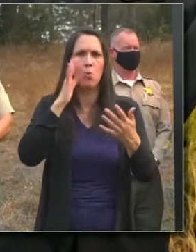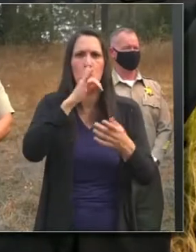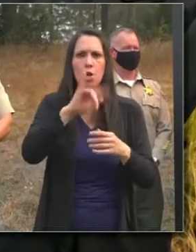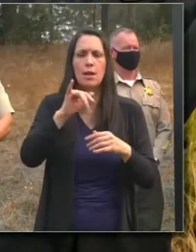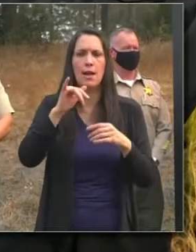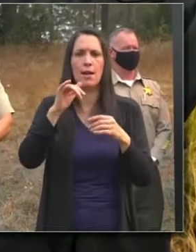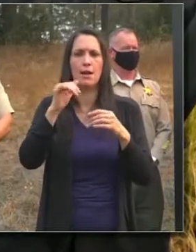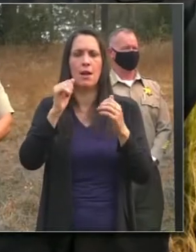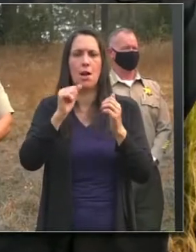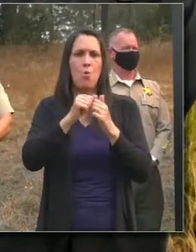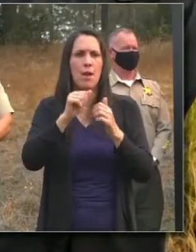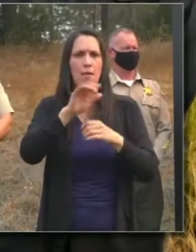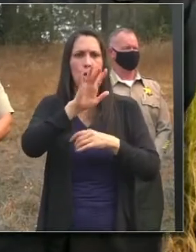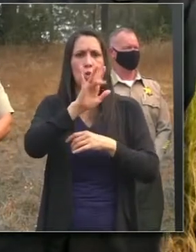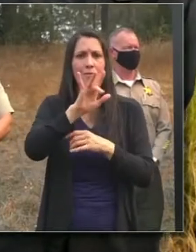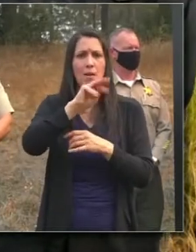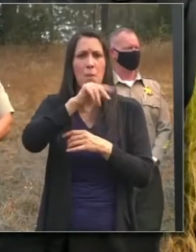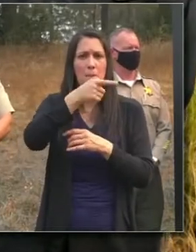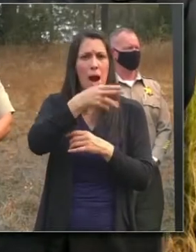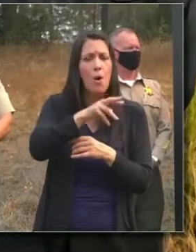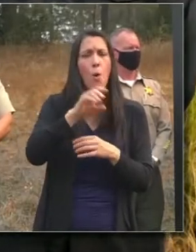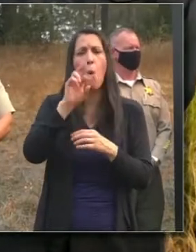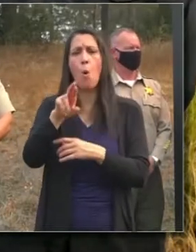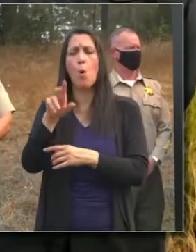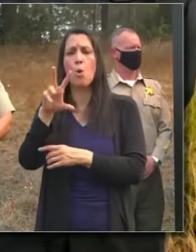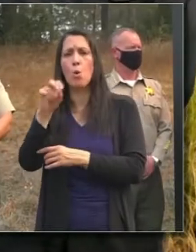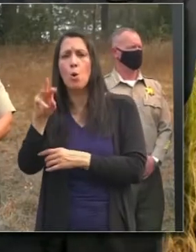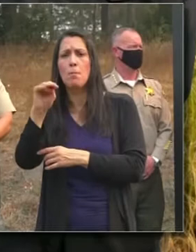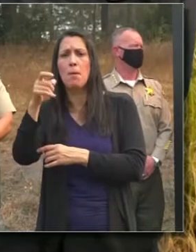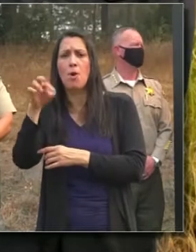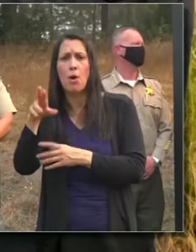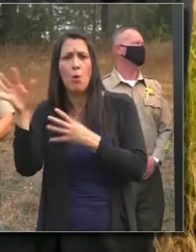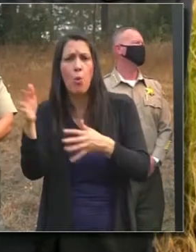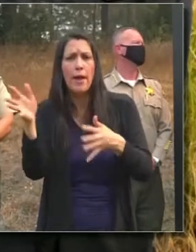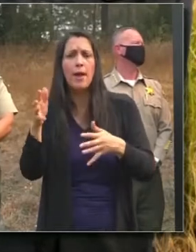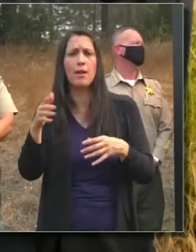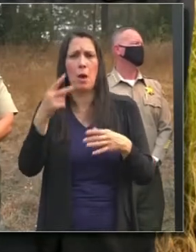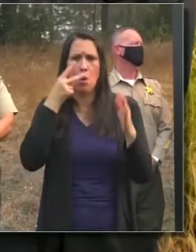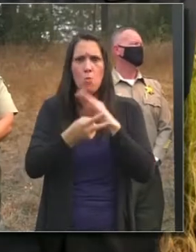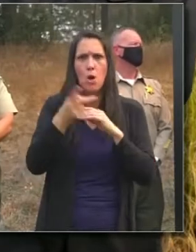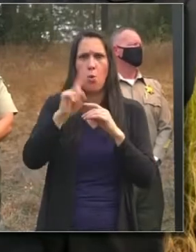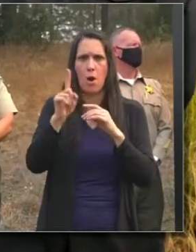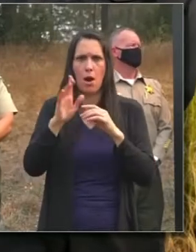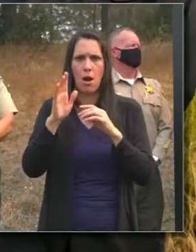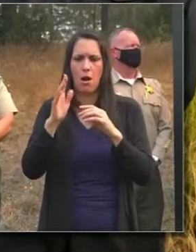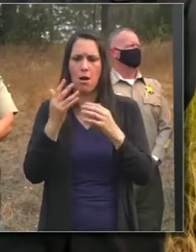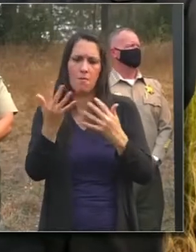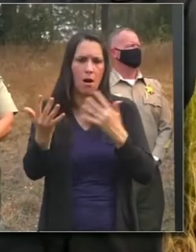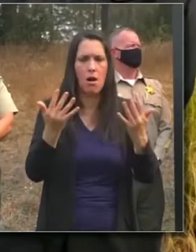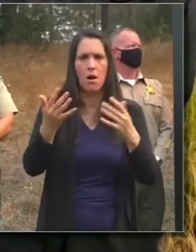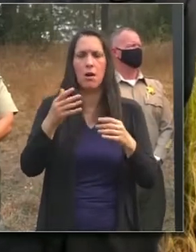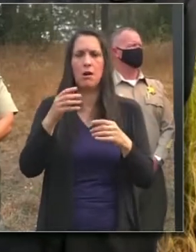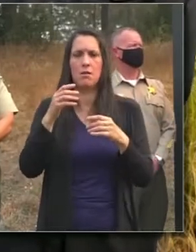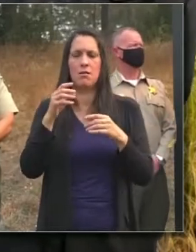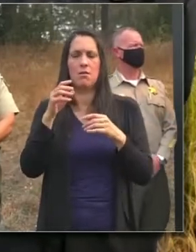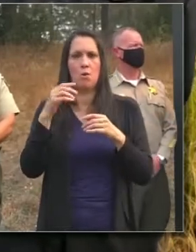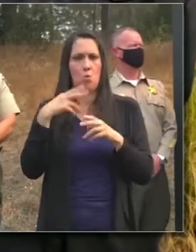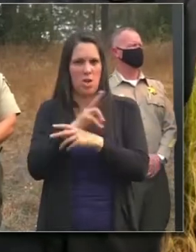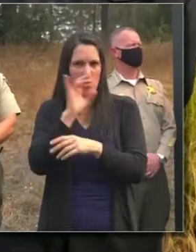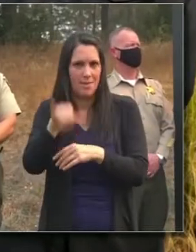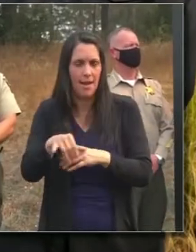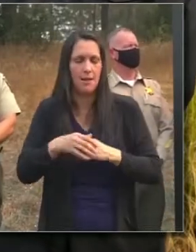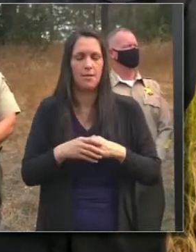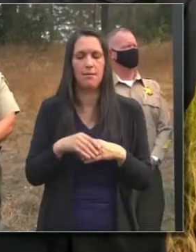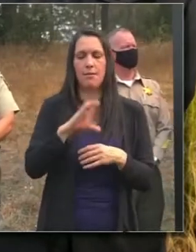25 millas la hora también esa tecnología estaba a nuestra disposición esas herramientas la disposición